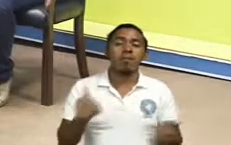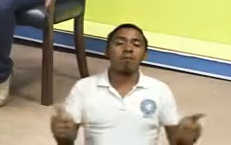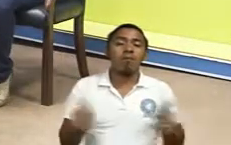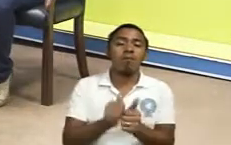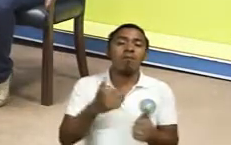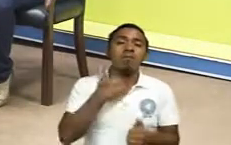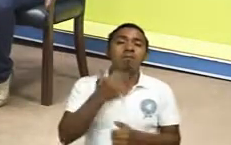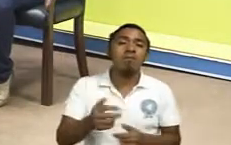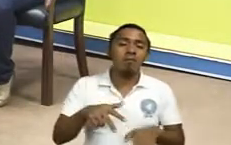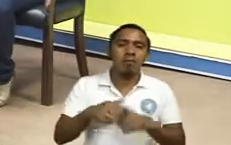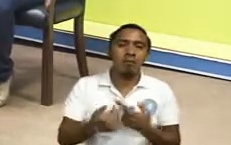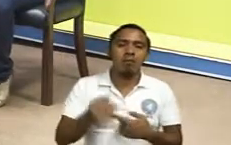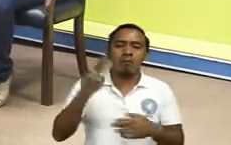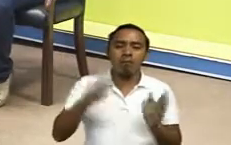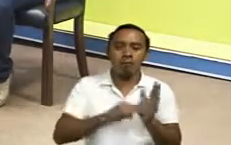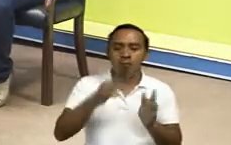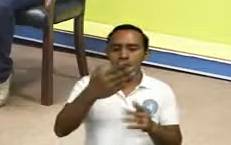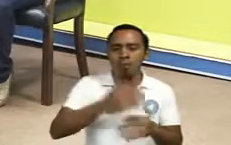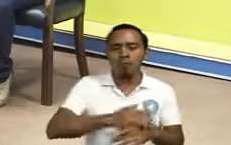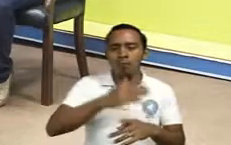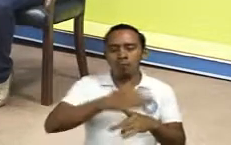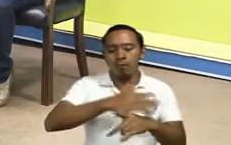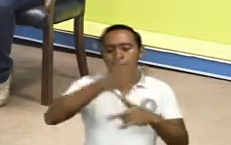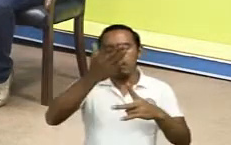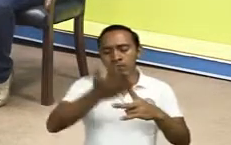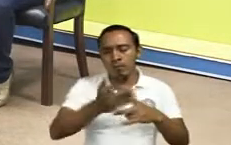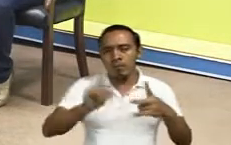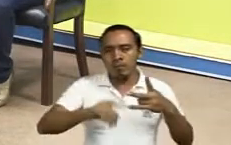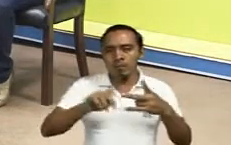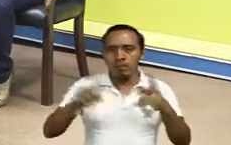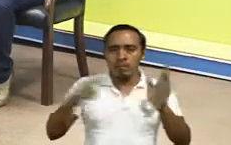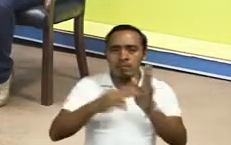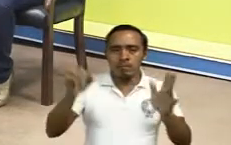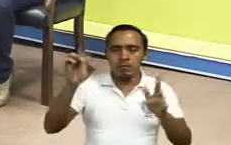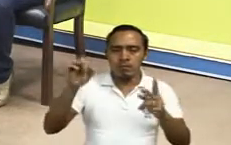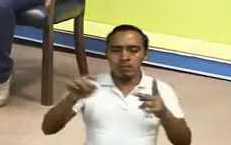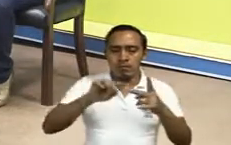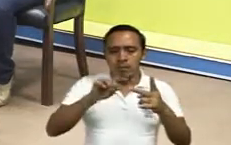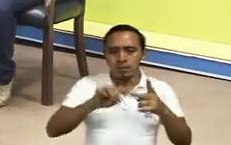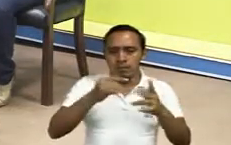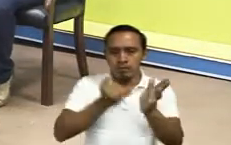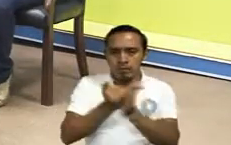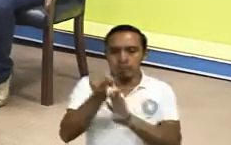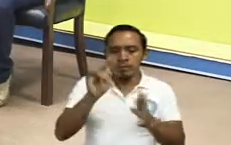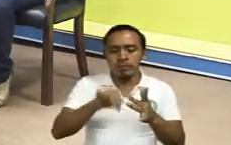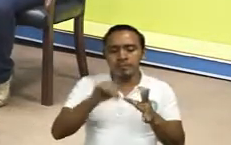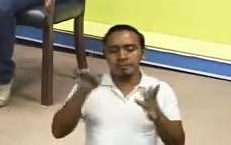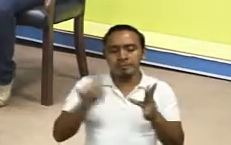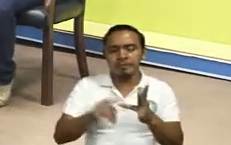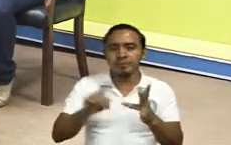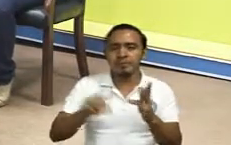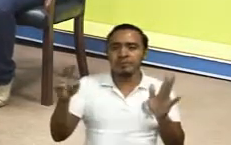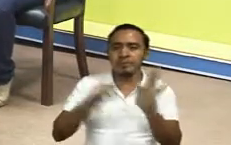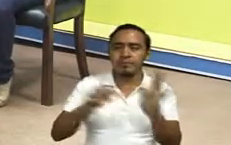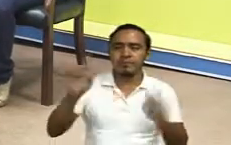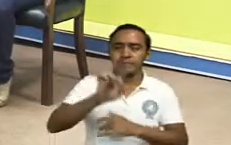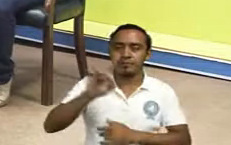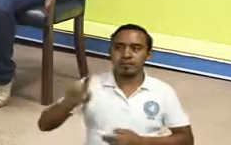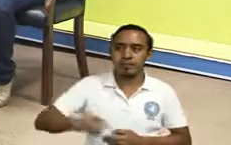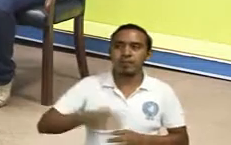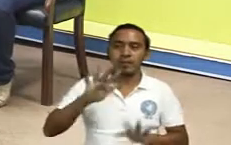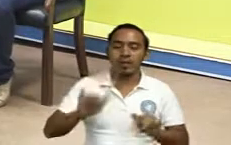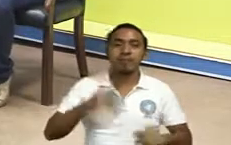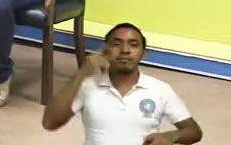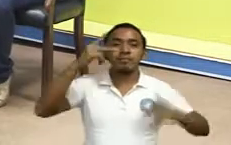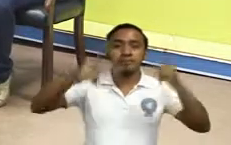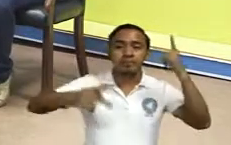se hace una primera etapa, en el 2010 se hace otra vuelta del estudio y en el 2011 se vuelve a visitar